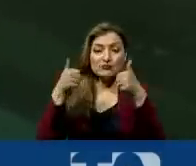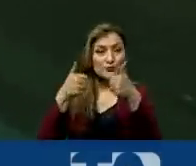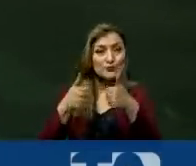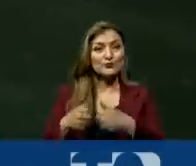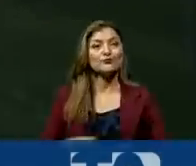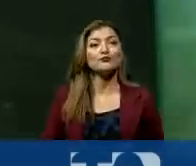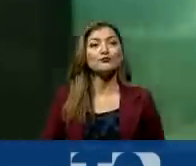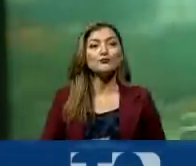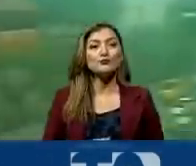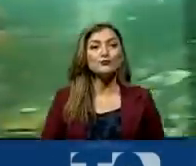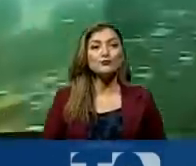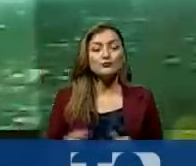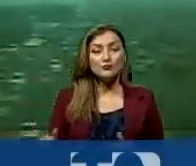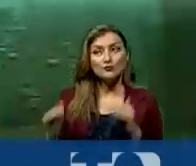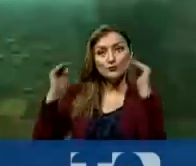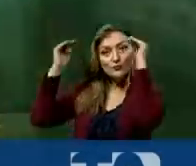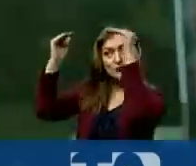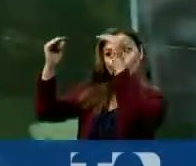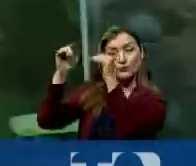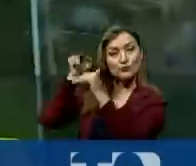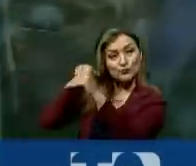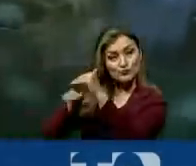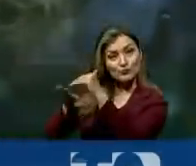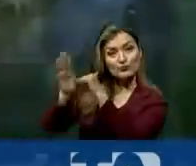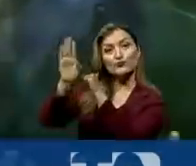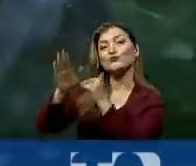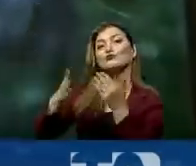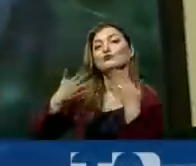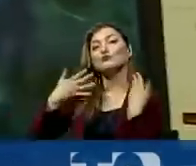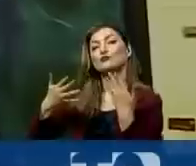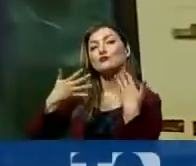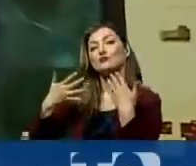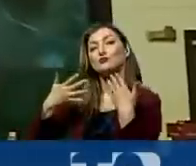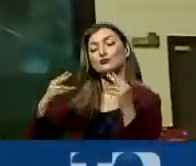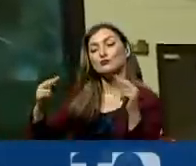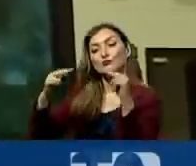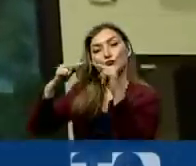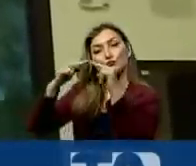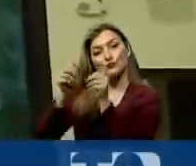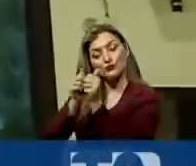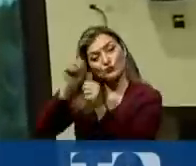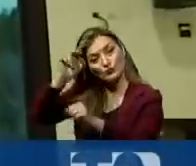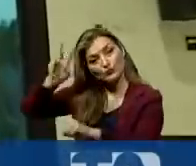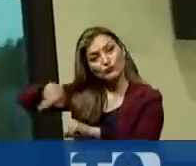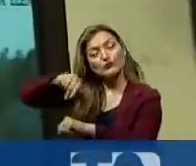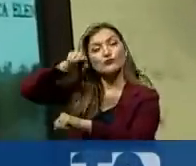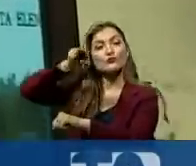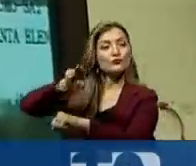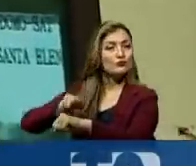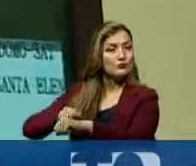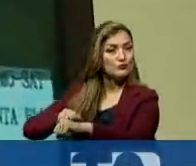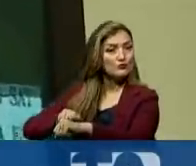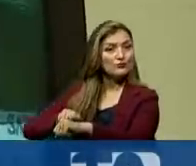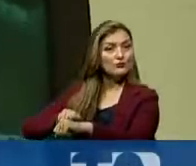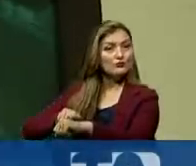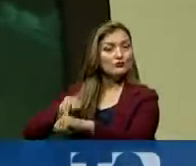en la parte superior ya para finalizar el ingreso a guayaquil este en el sector del puente de la unidad nacional justo para ingresar